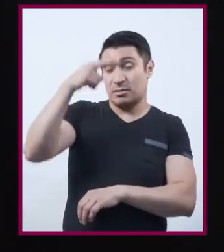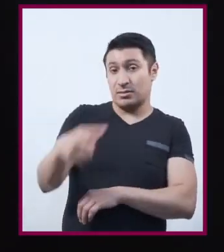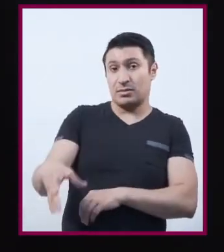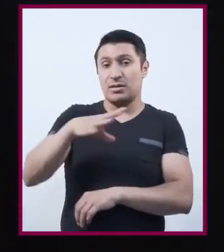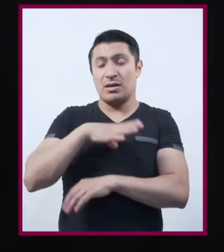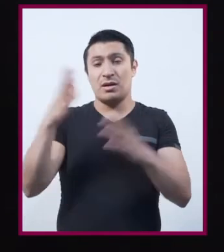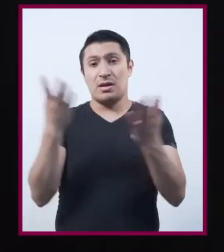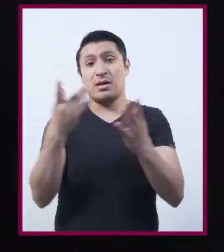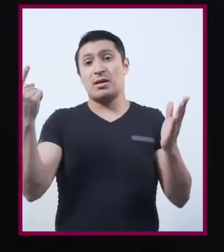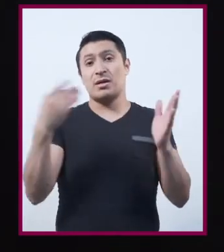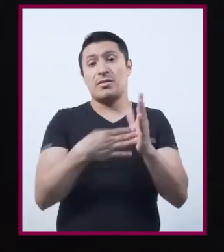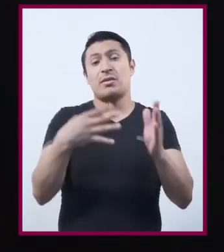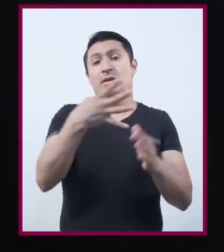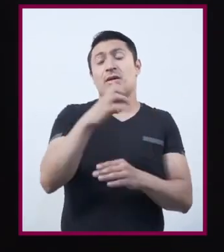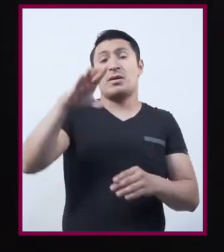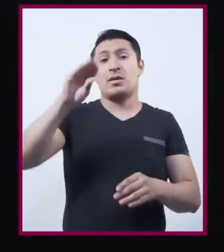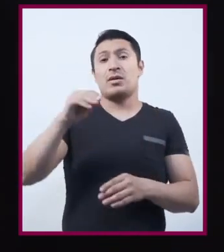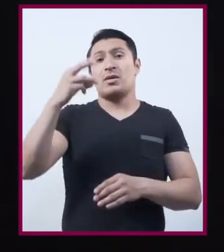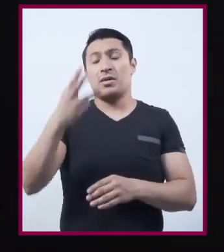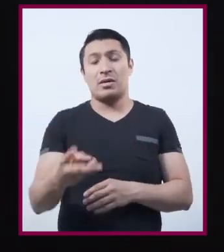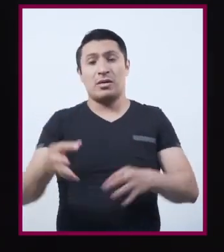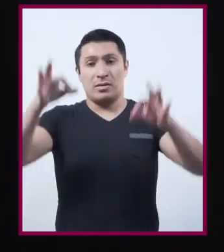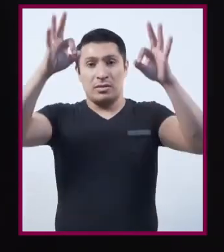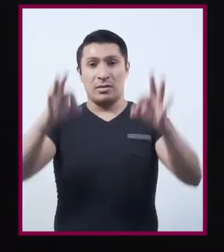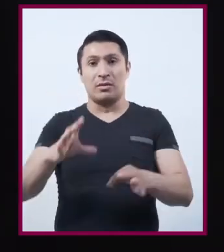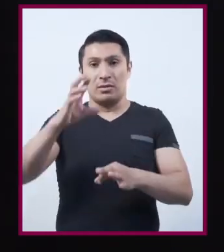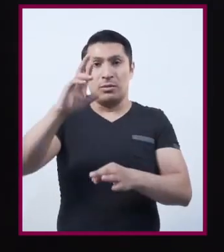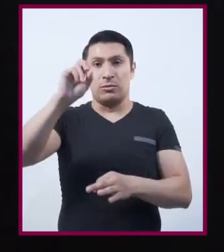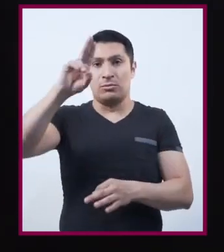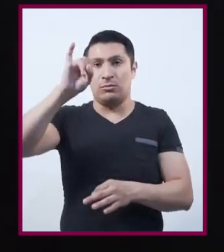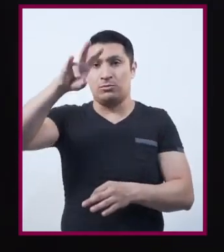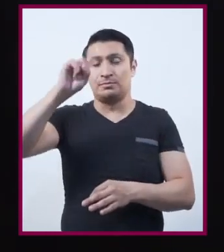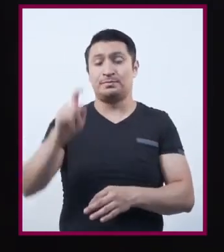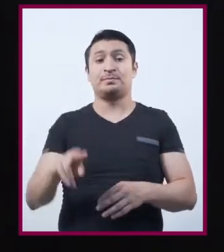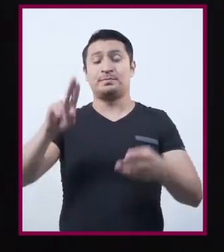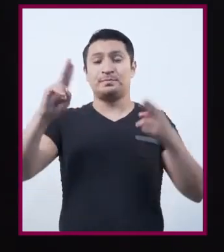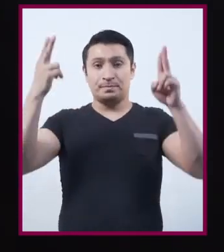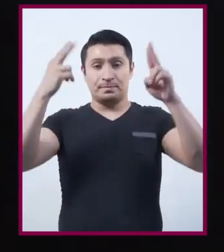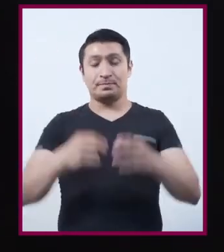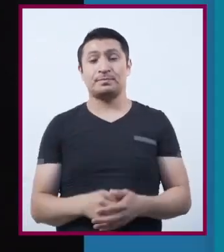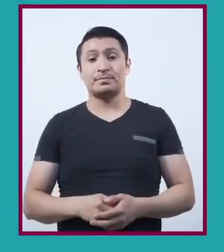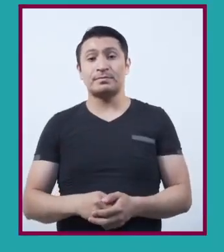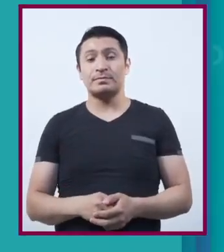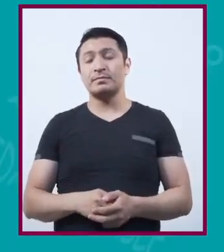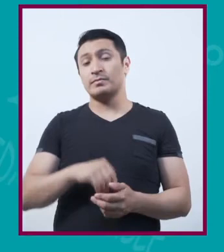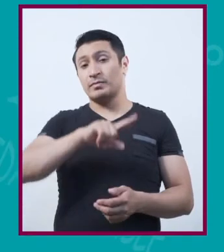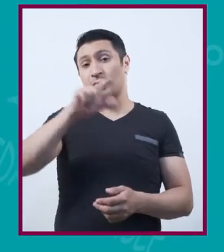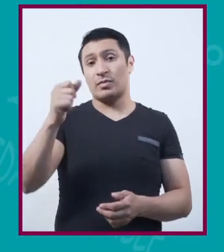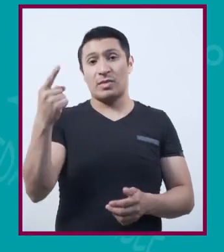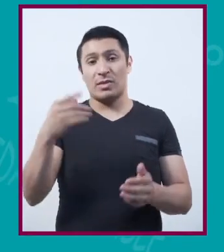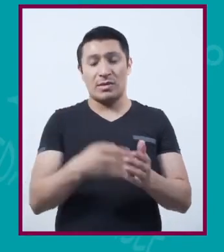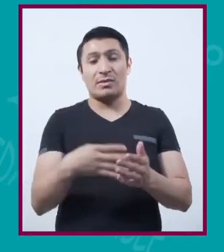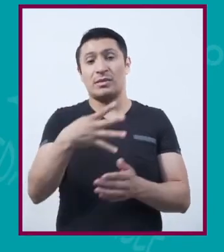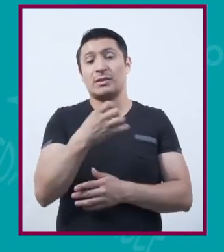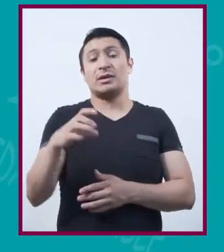México, creó en 1993 la figura del cronista universitario.